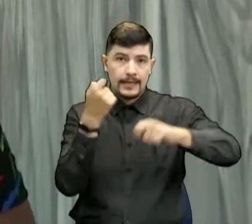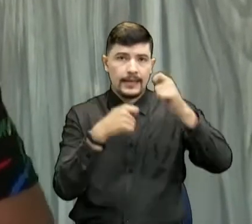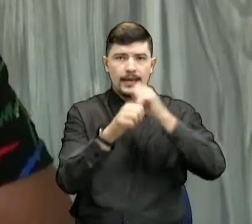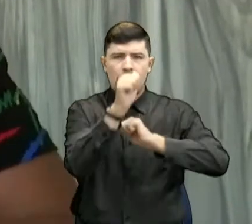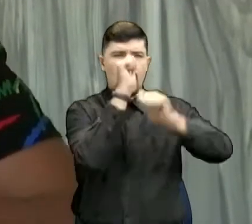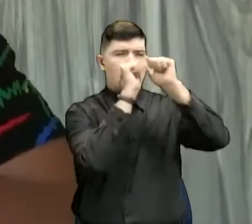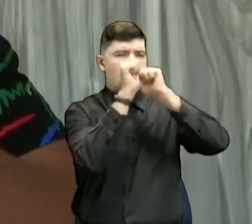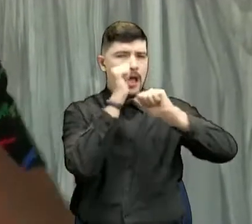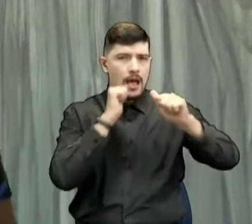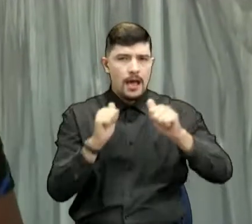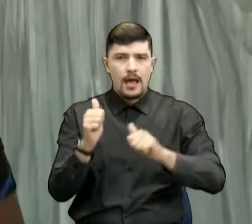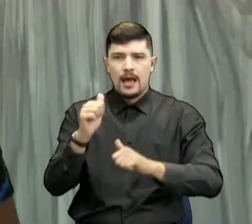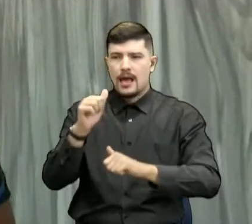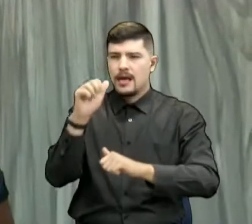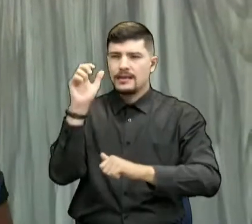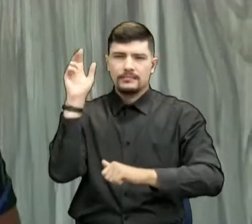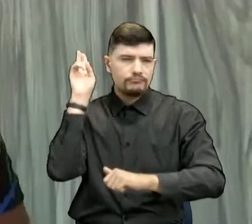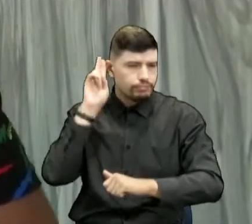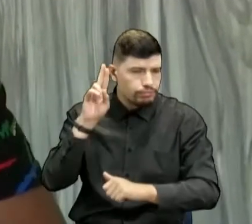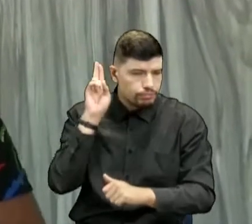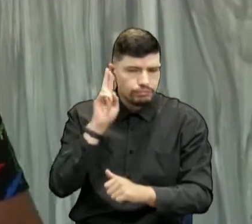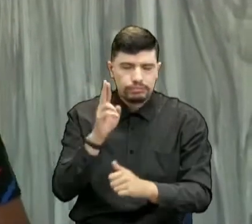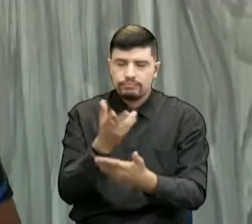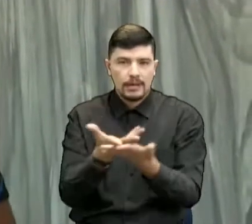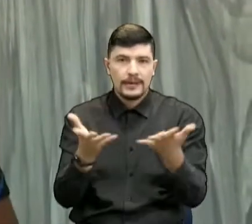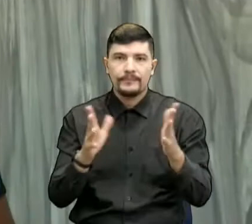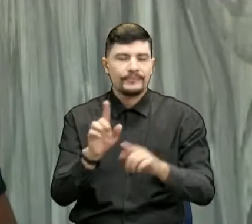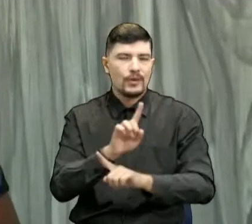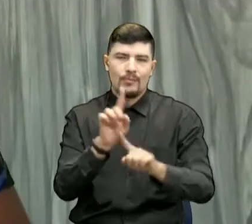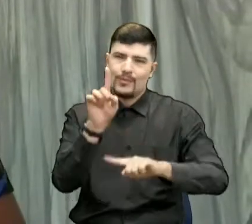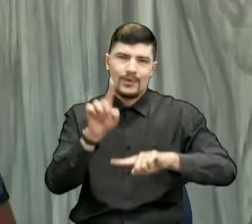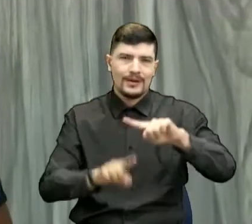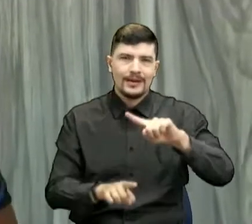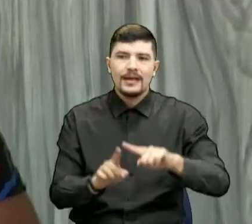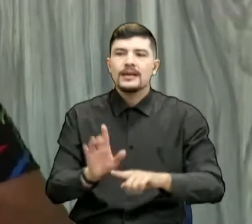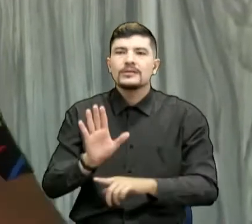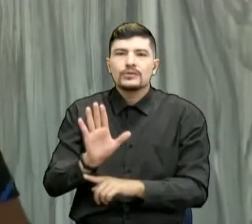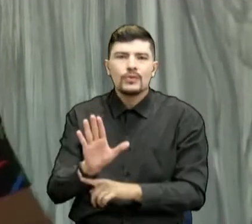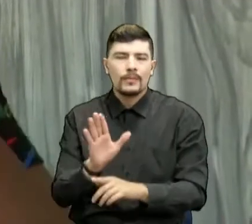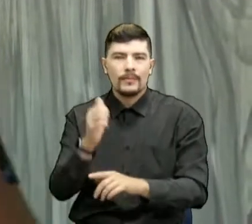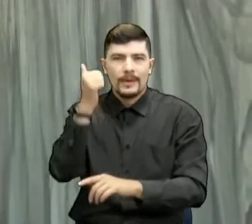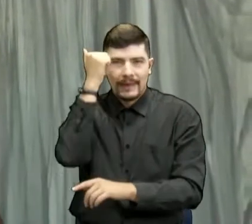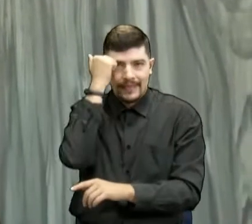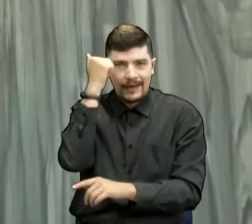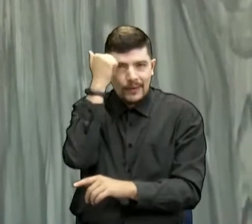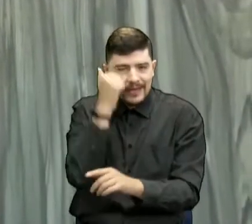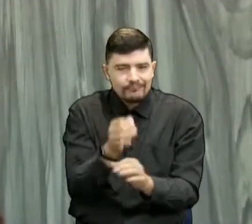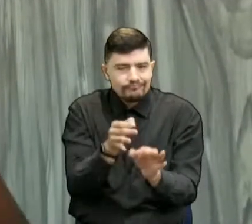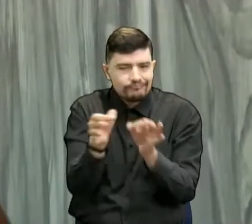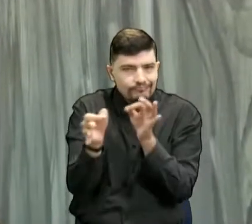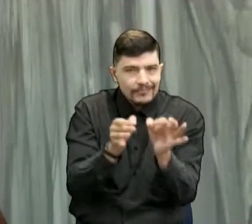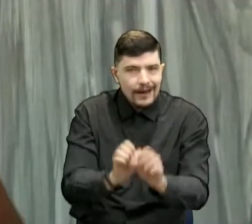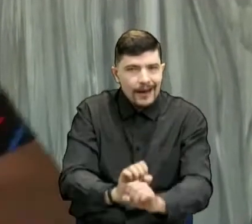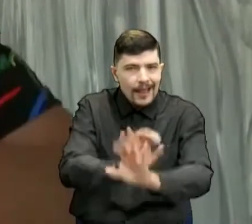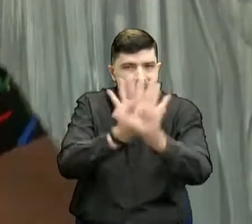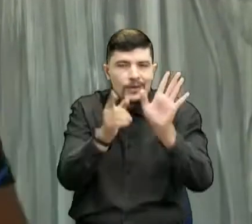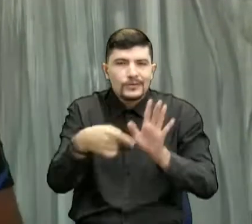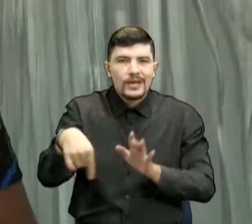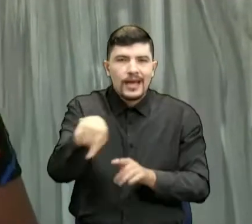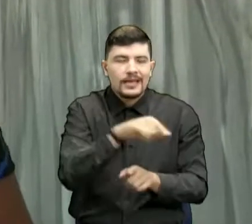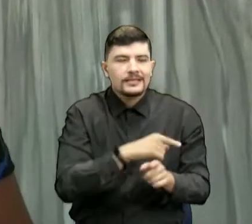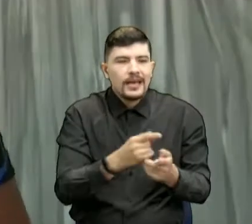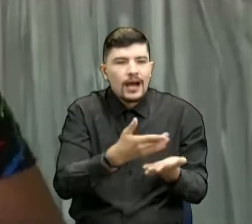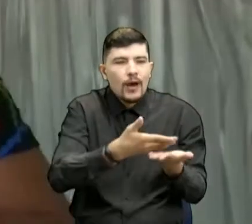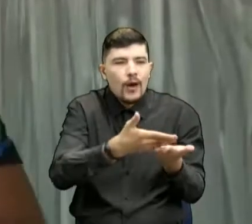consumo de licor, pero se va a brindar un servicio con el cual ustedes van a poder mirar y van a poder instruirse cómo va a ser el